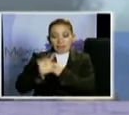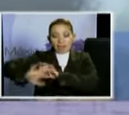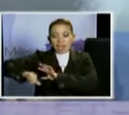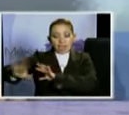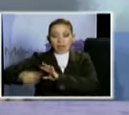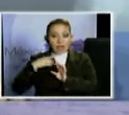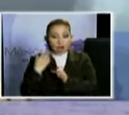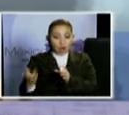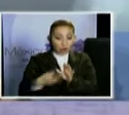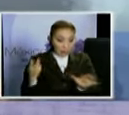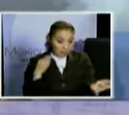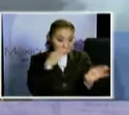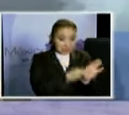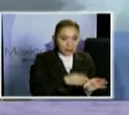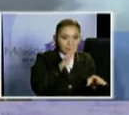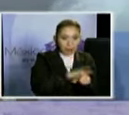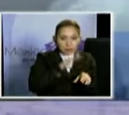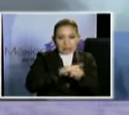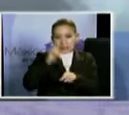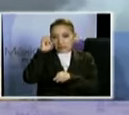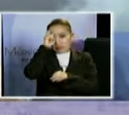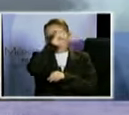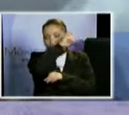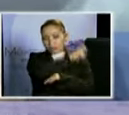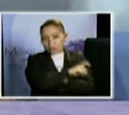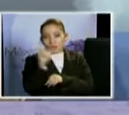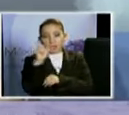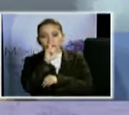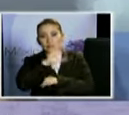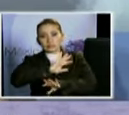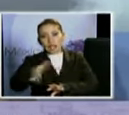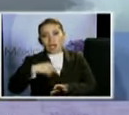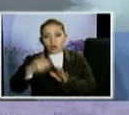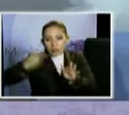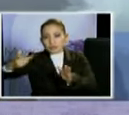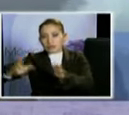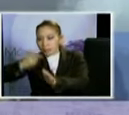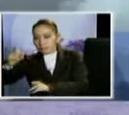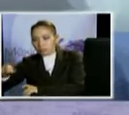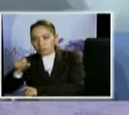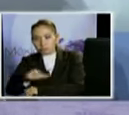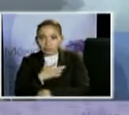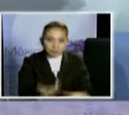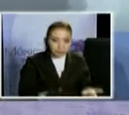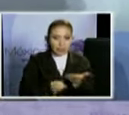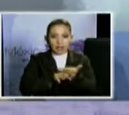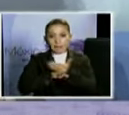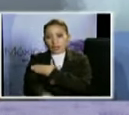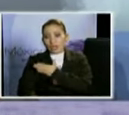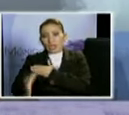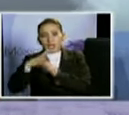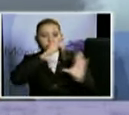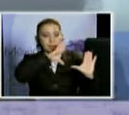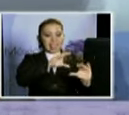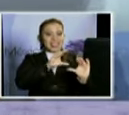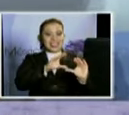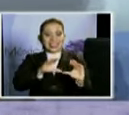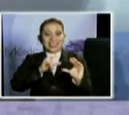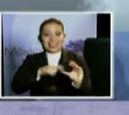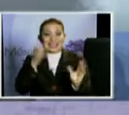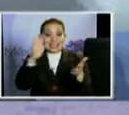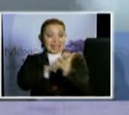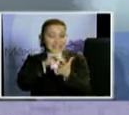de reinserción que cada vez son más complicados y sobre todo cuando ya hay reincidencia, sino evitar lo que son las escuelas del crimen, que son